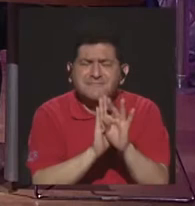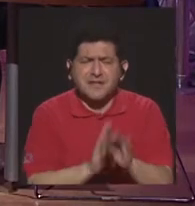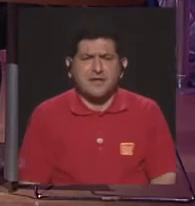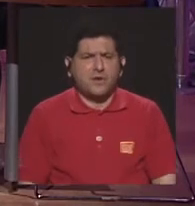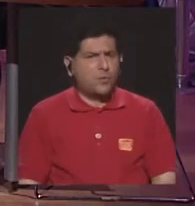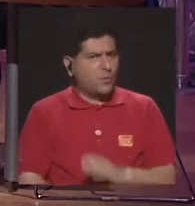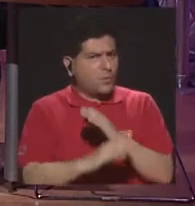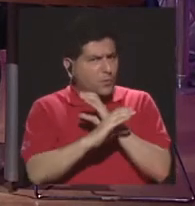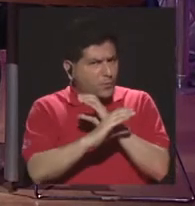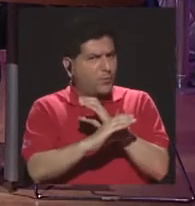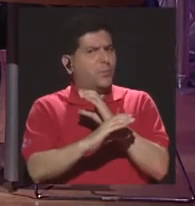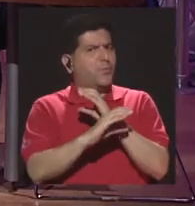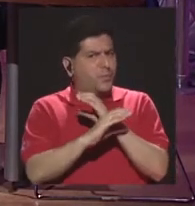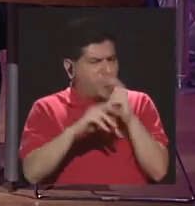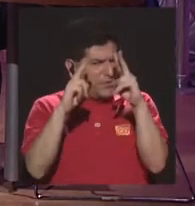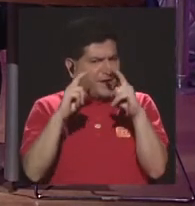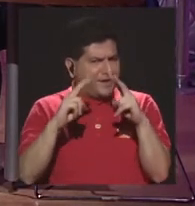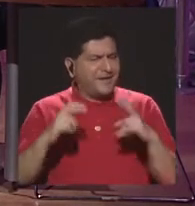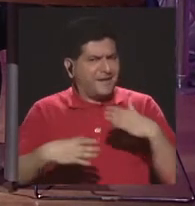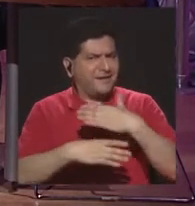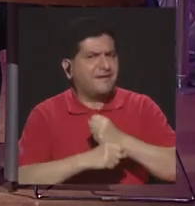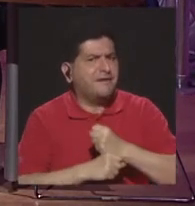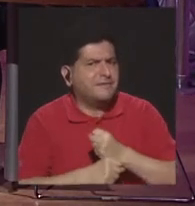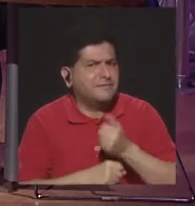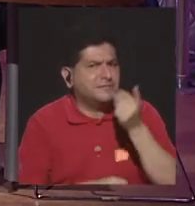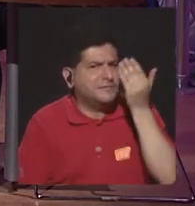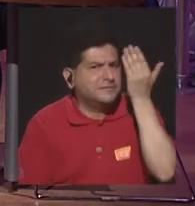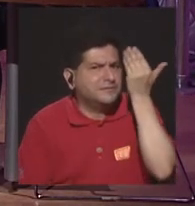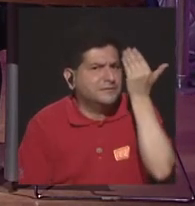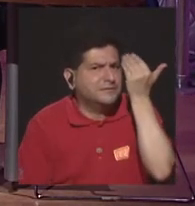tengamos mucho cuidado en los análisis que hacemos, porque